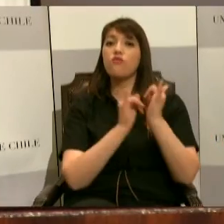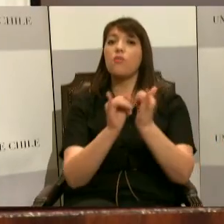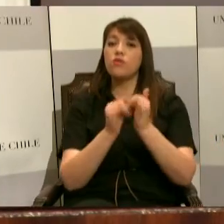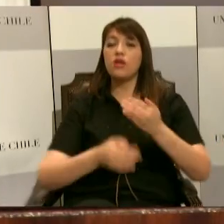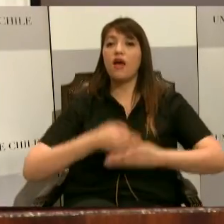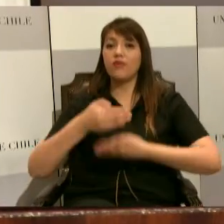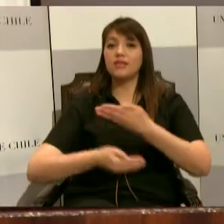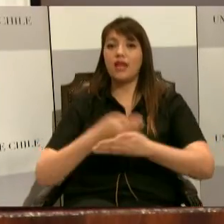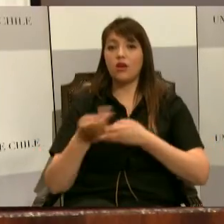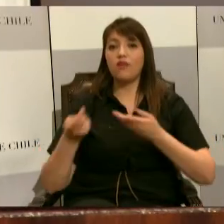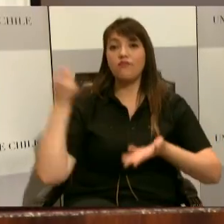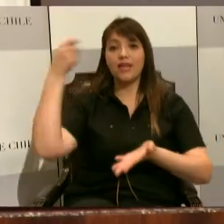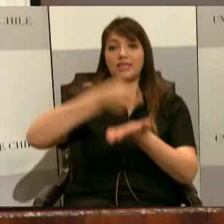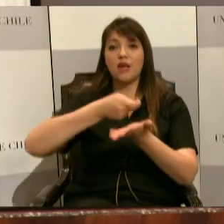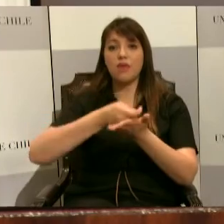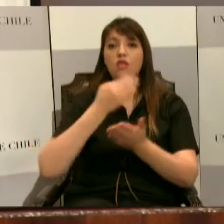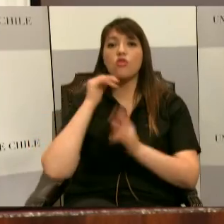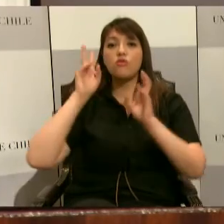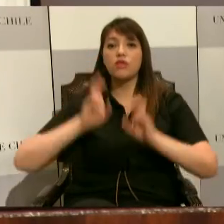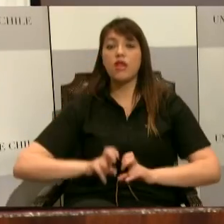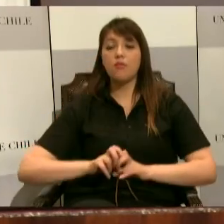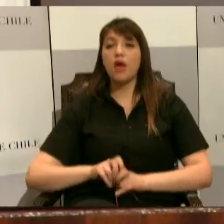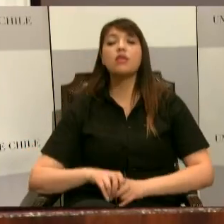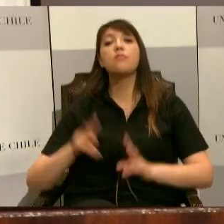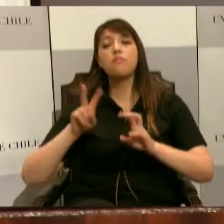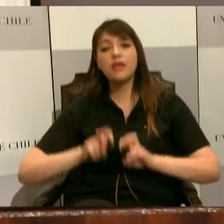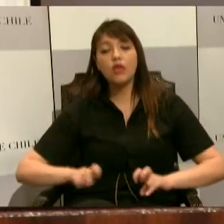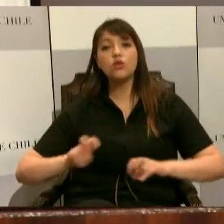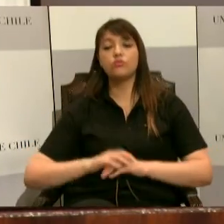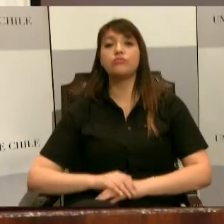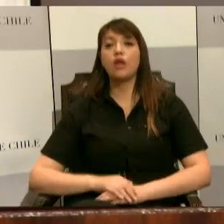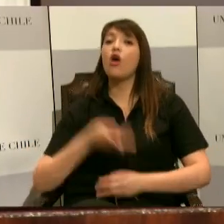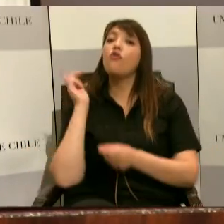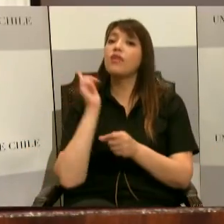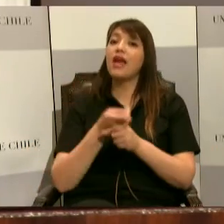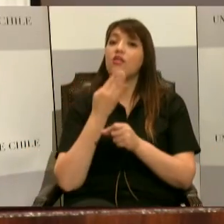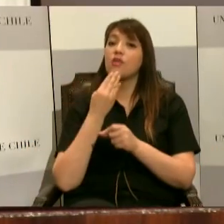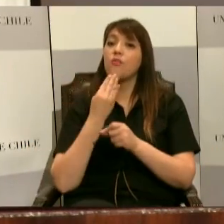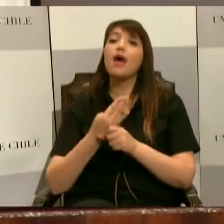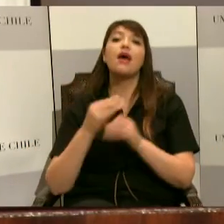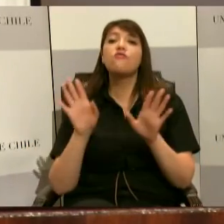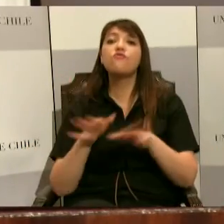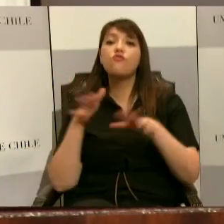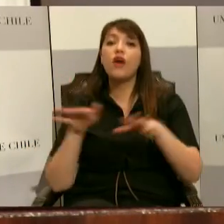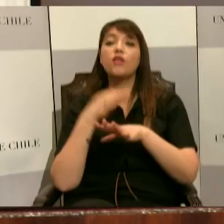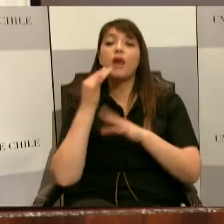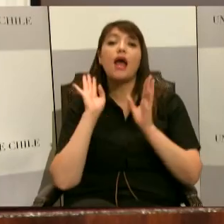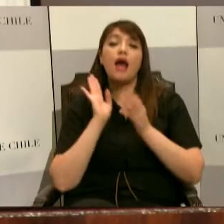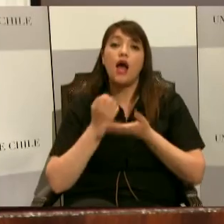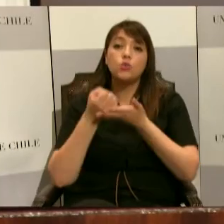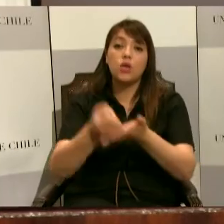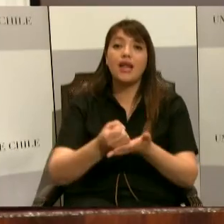avanzada con el financiamiento a la investigación que son mismos jóvenes investigadores. Es obligado a nuestra universidad a desplegar esfuerzos para cubrir este déficit y